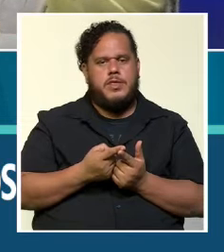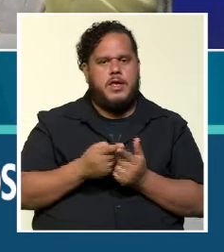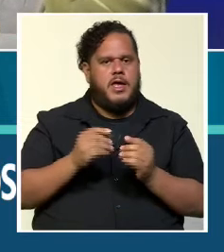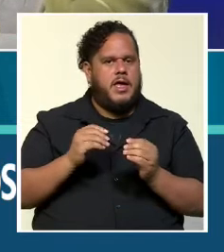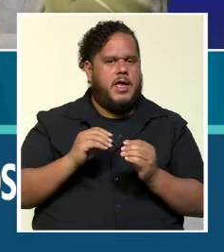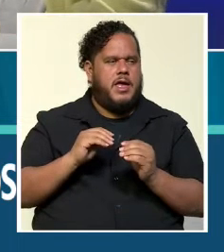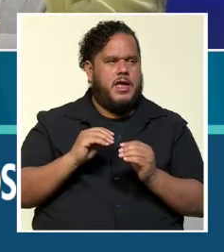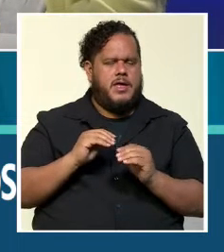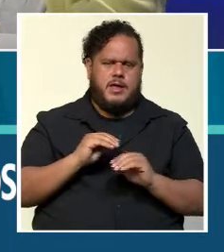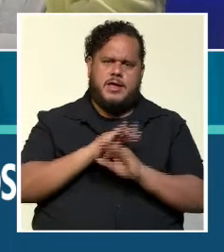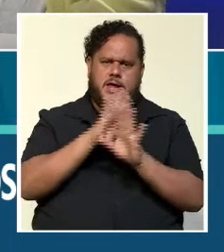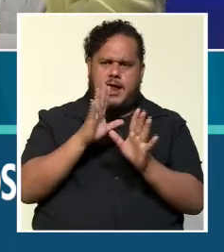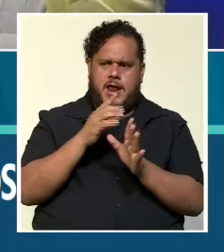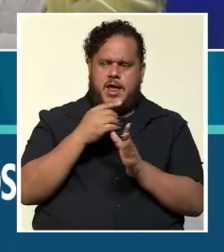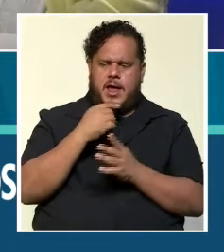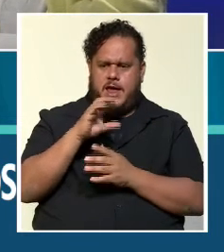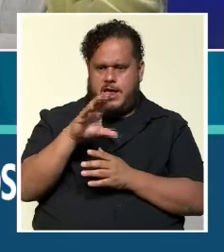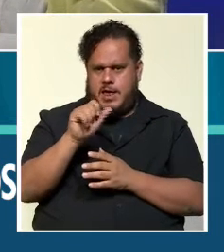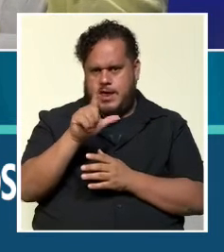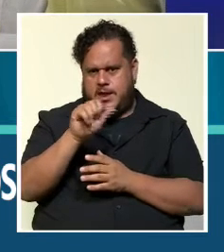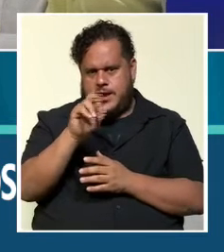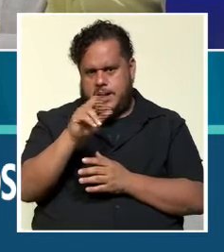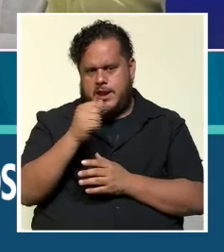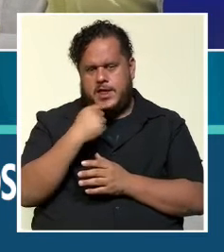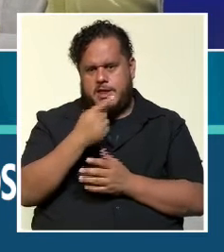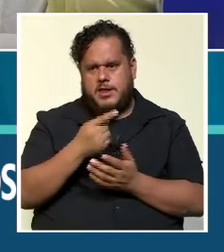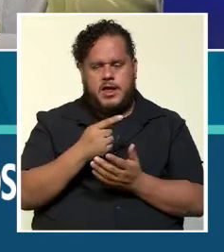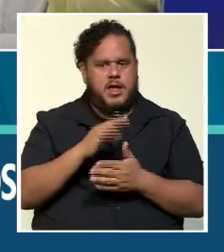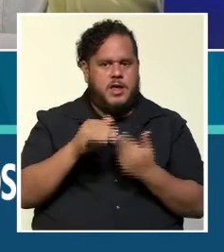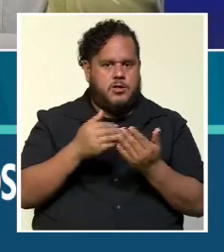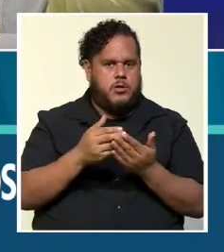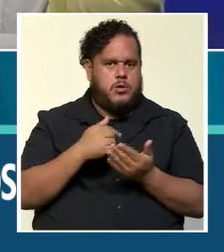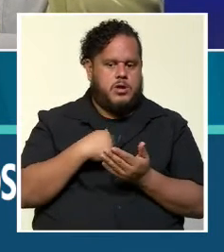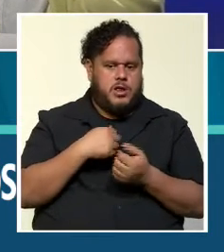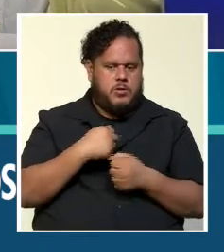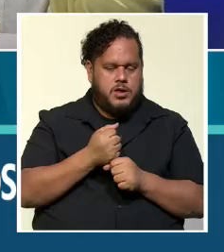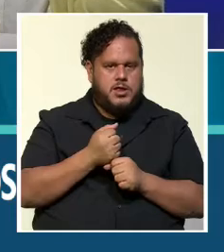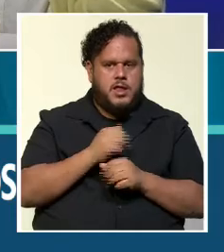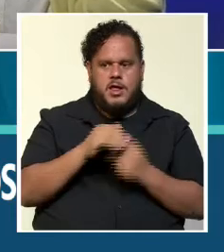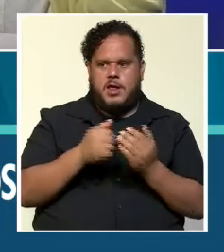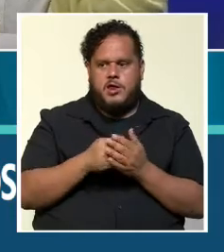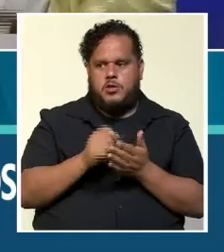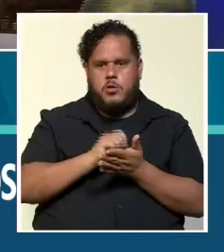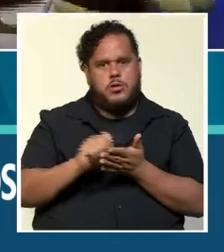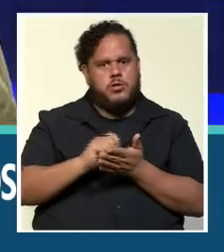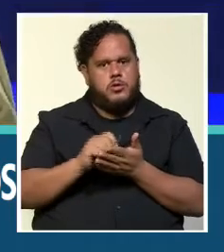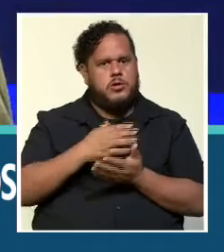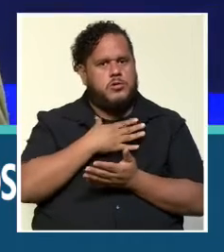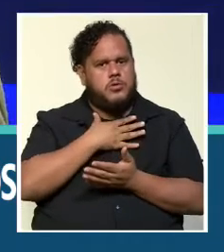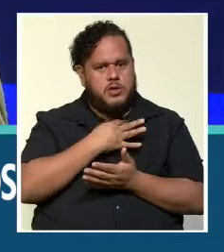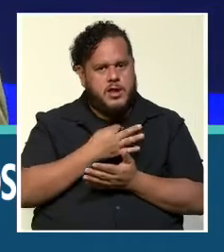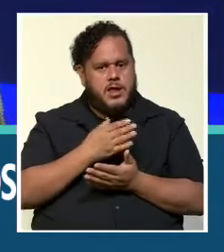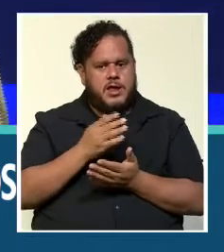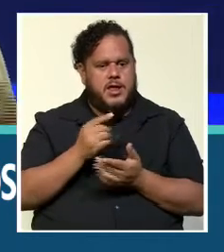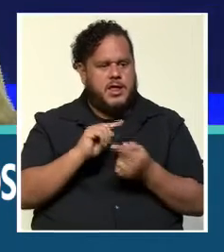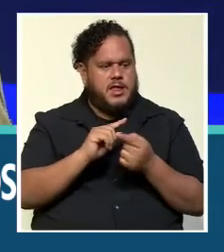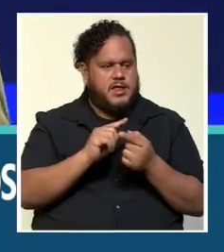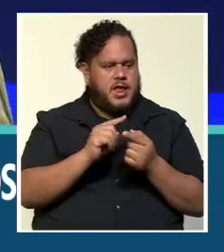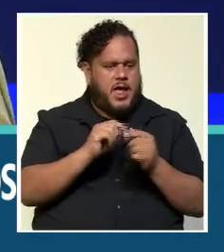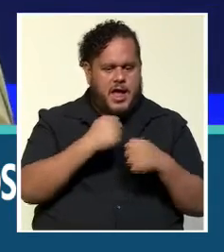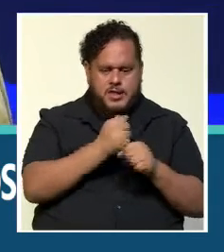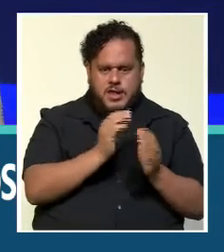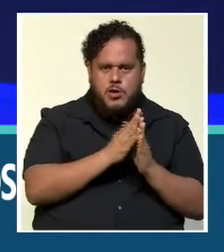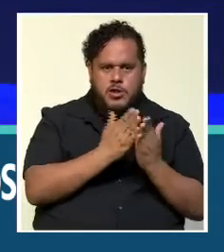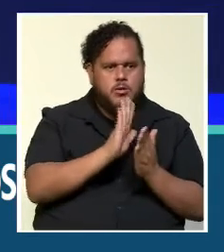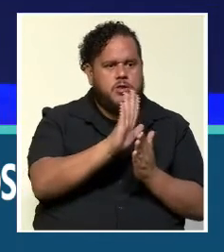un poco la otra vez que yo hice lo que todo editor le gustaría y quiere hacer, que es editar a sus amigos y editar los libros que